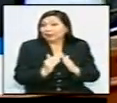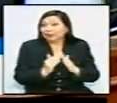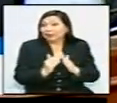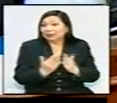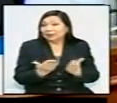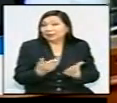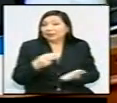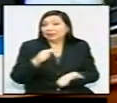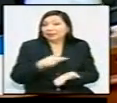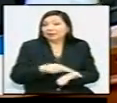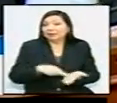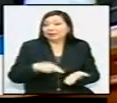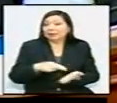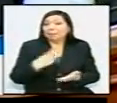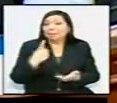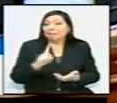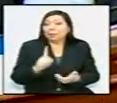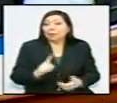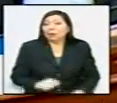Borja